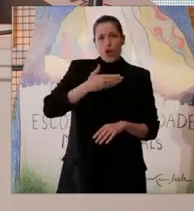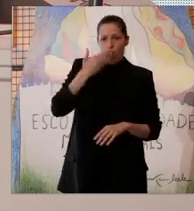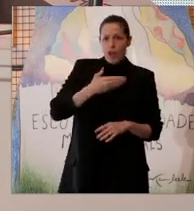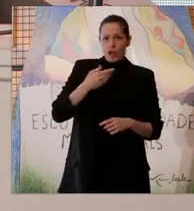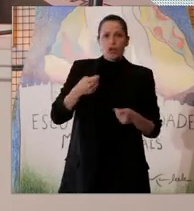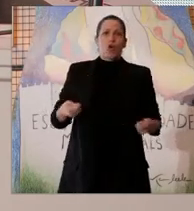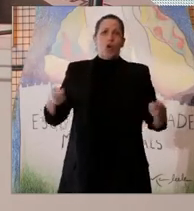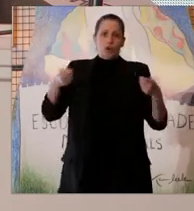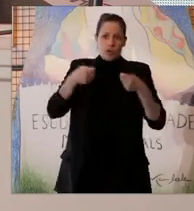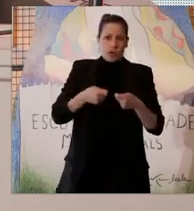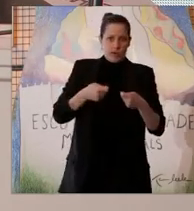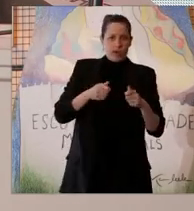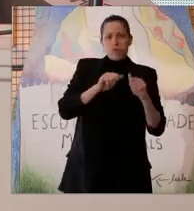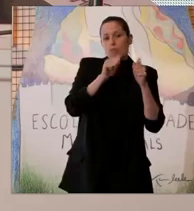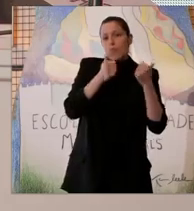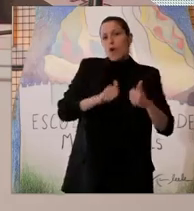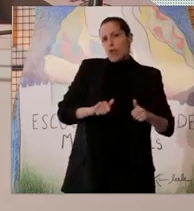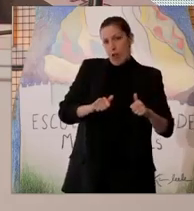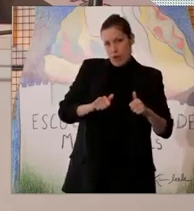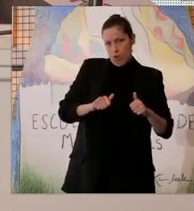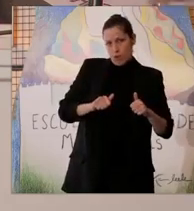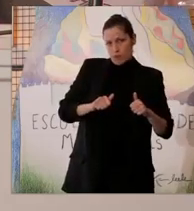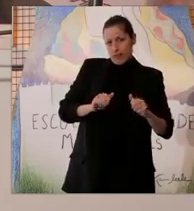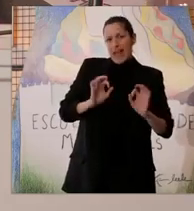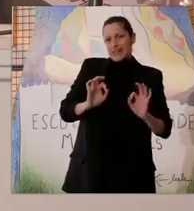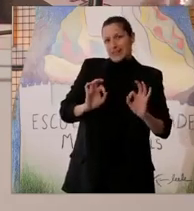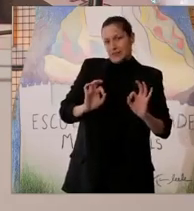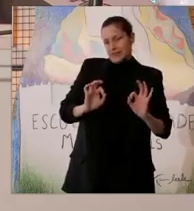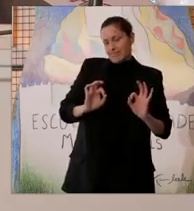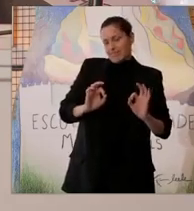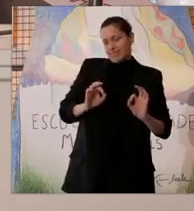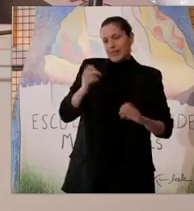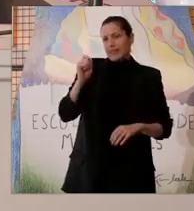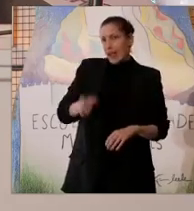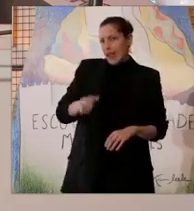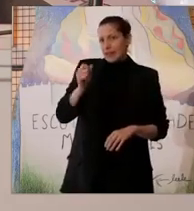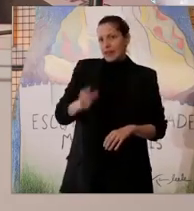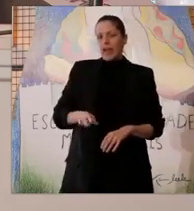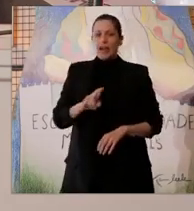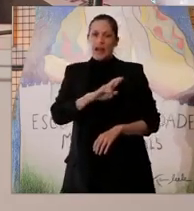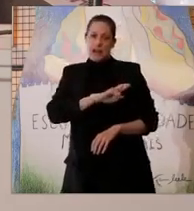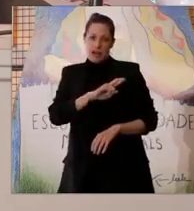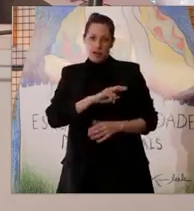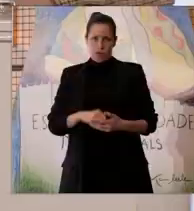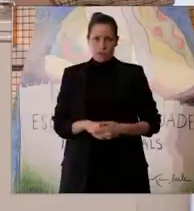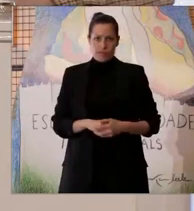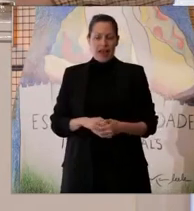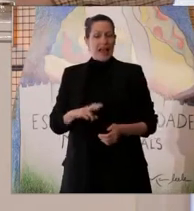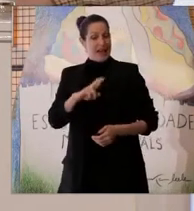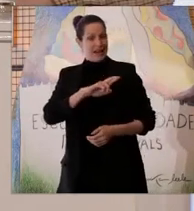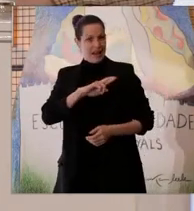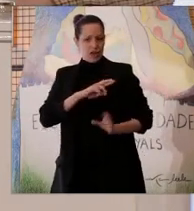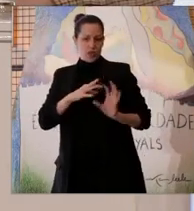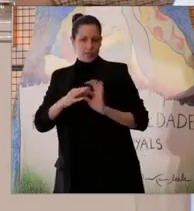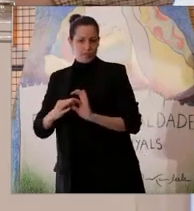modelo Público de gestión privada son religiosos la religión tiene que estar en el ámbito privado de las personas no tengo